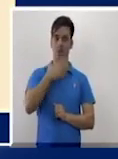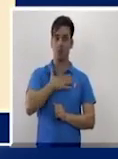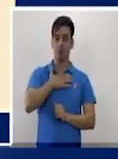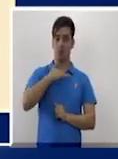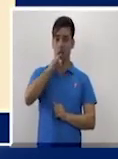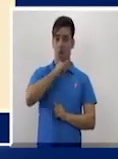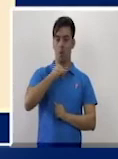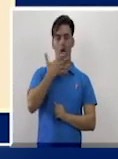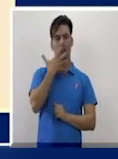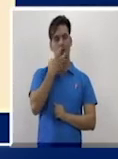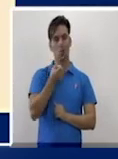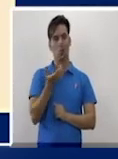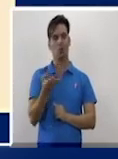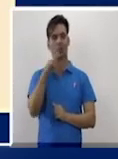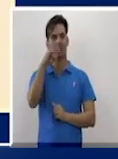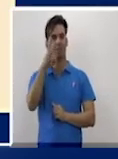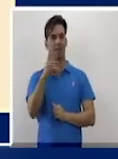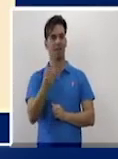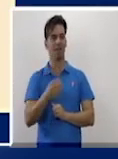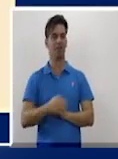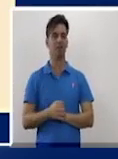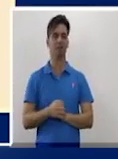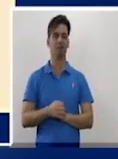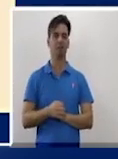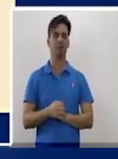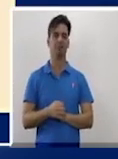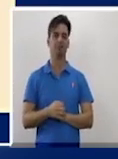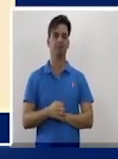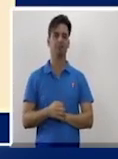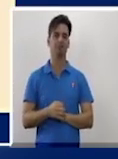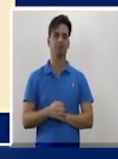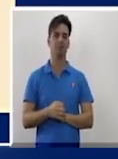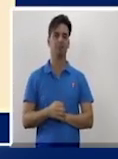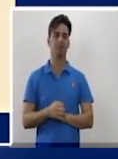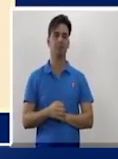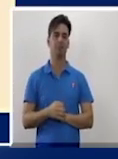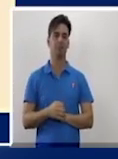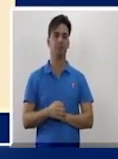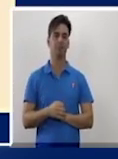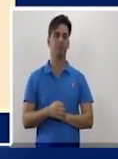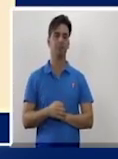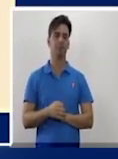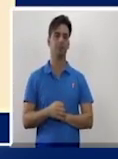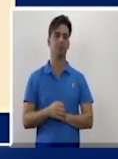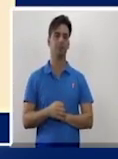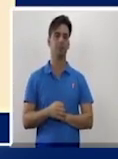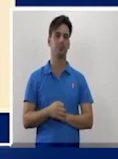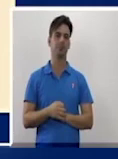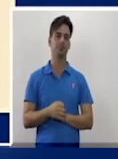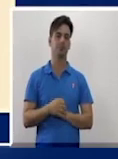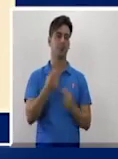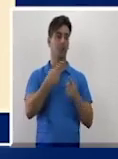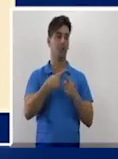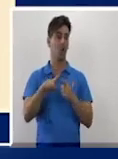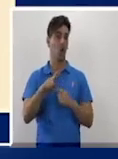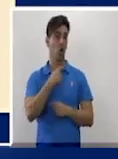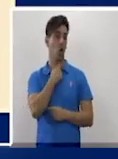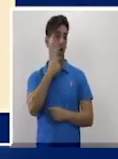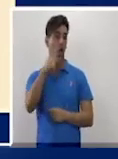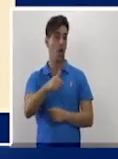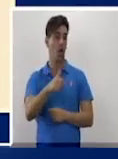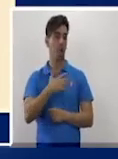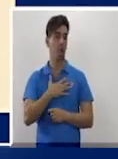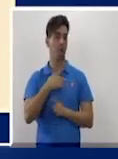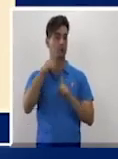matemática. Mi profesor de matemática, ¿cómo quieres que sea ese profesor? ¿Qué te gusta de tu profesor? ¿Qué